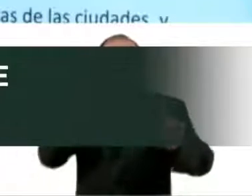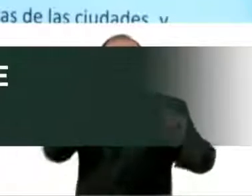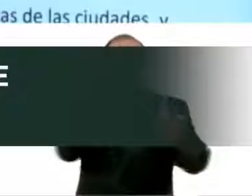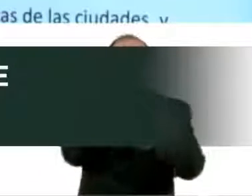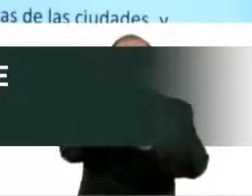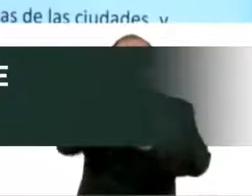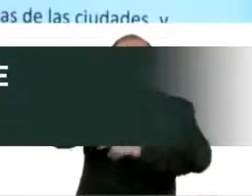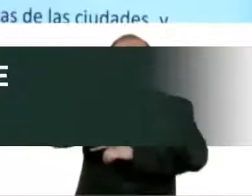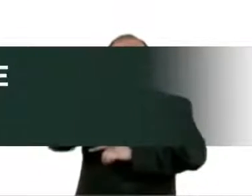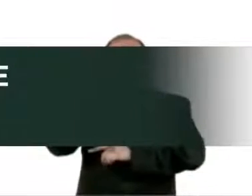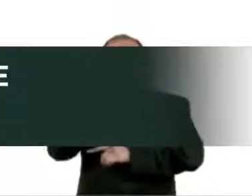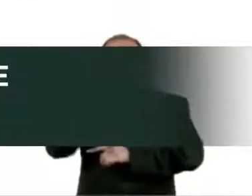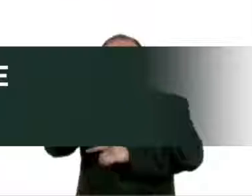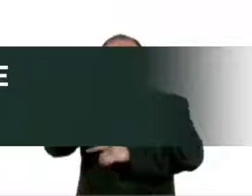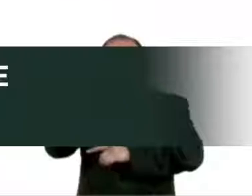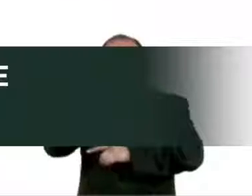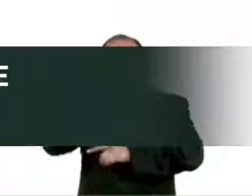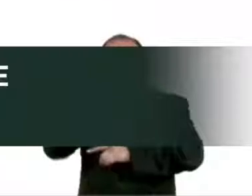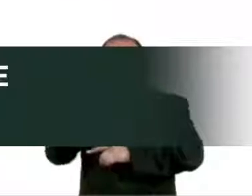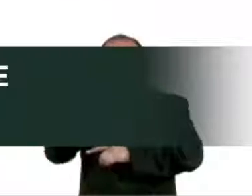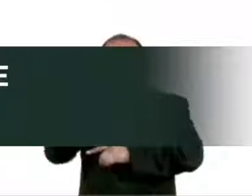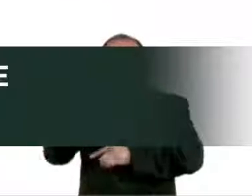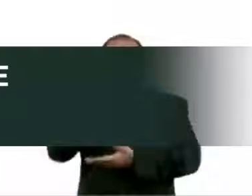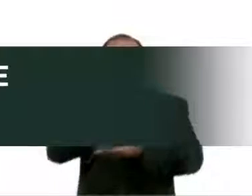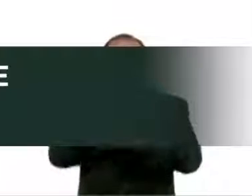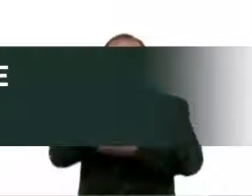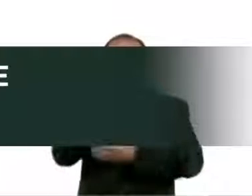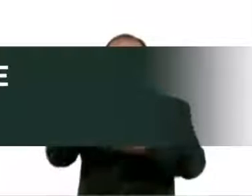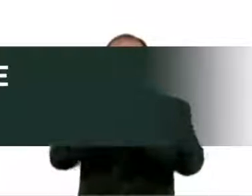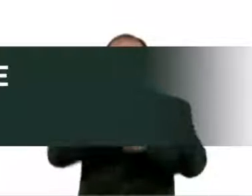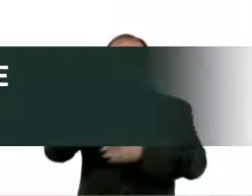de nueva cuenta el Desafío de Ciudades